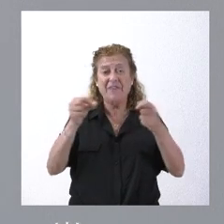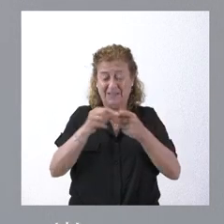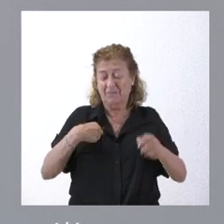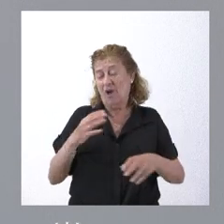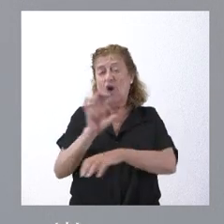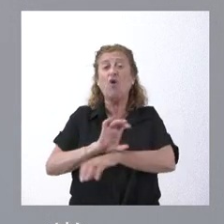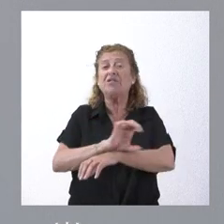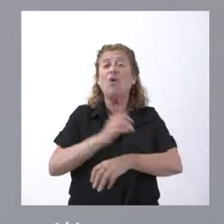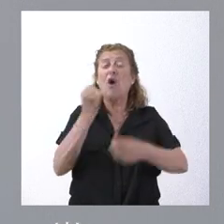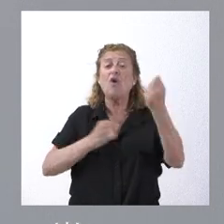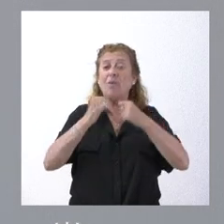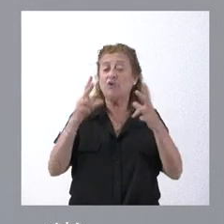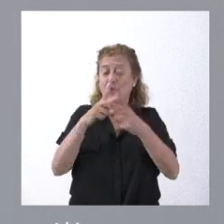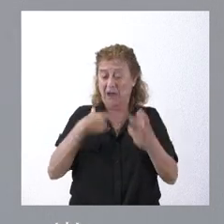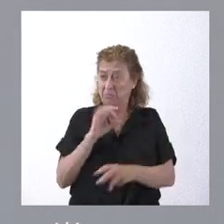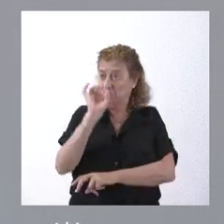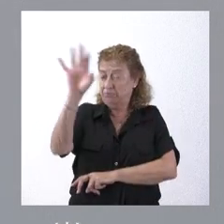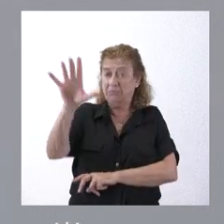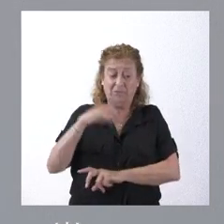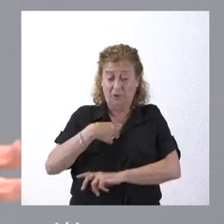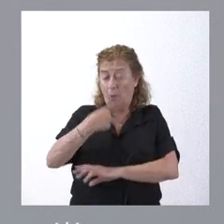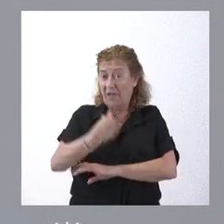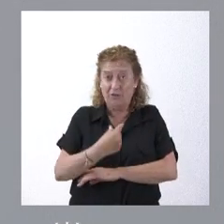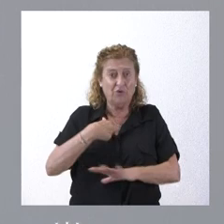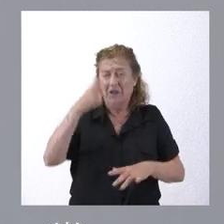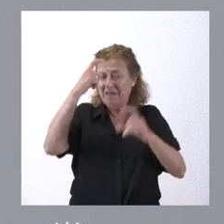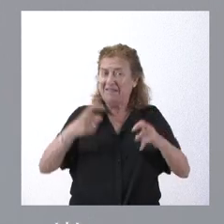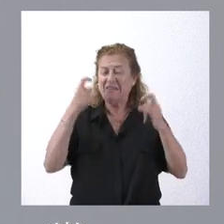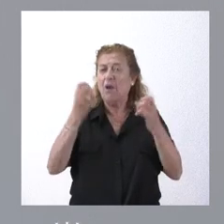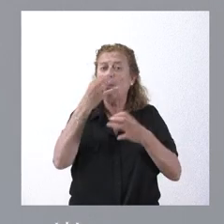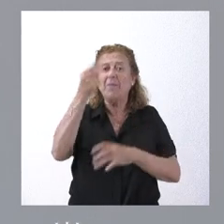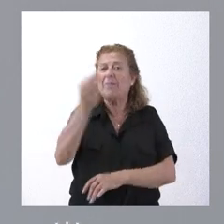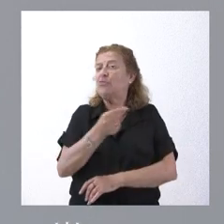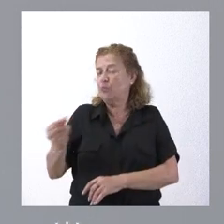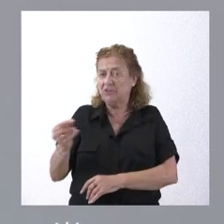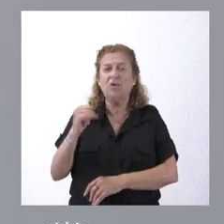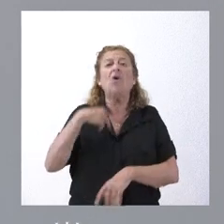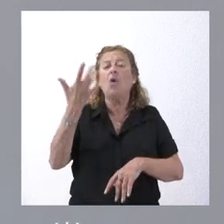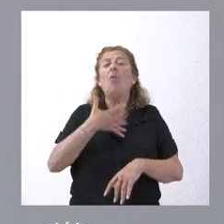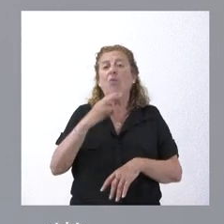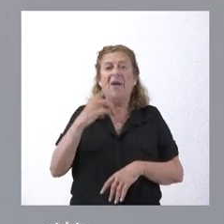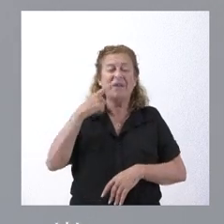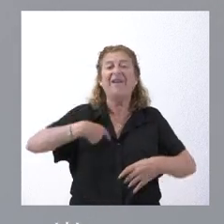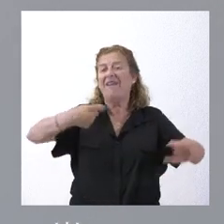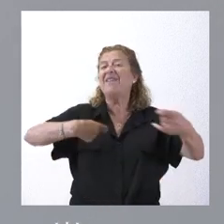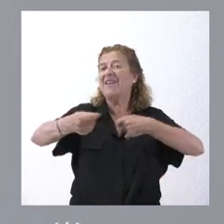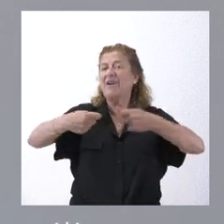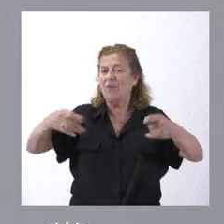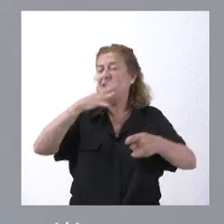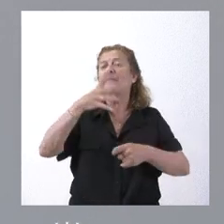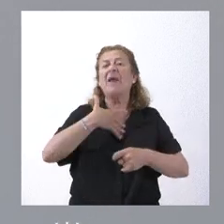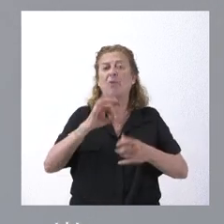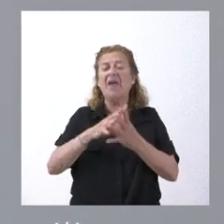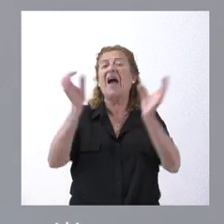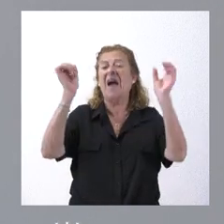es nuestra obligación, e intentaremos hacer un buen presupuesto y luego intentaremos pues poderlo negociar para que pueda ser